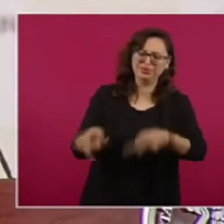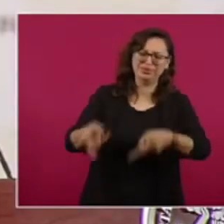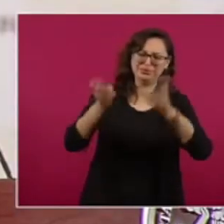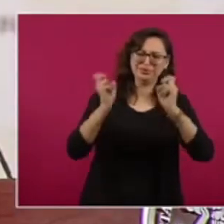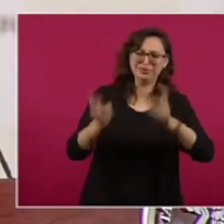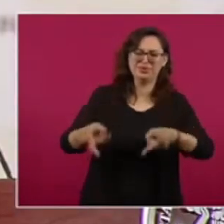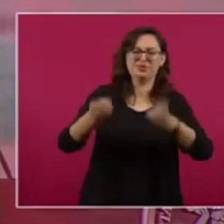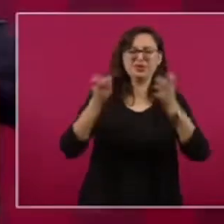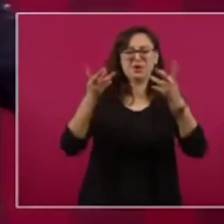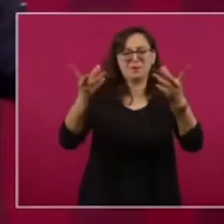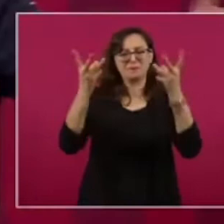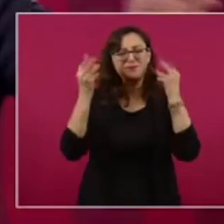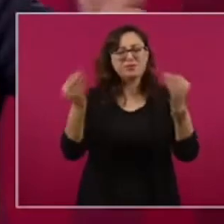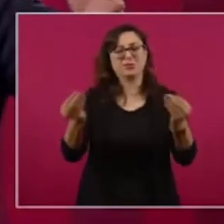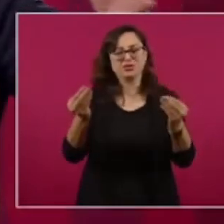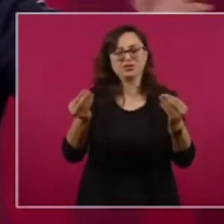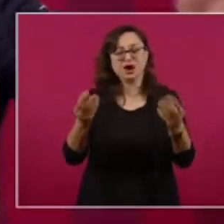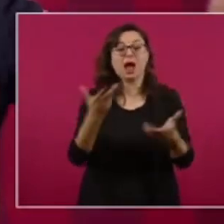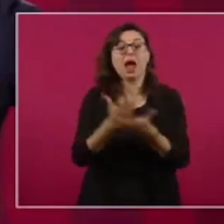y hasta ahora,